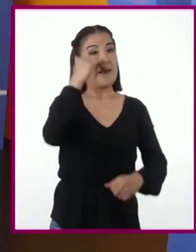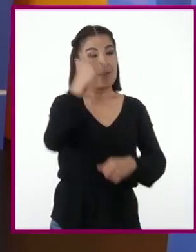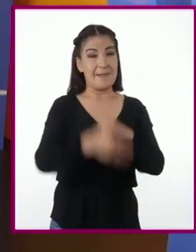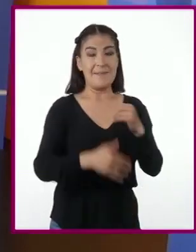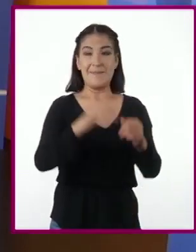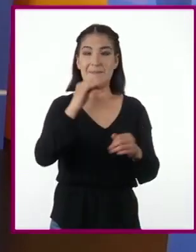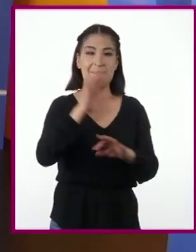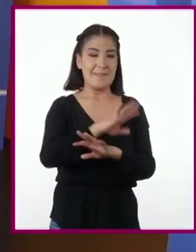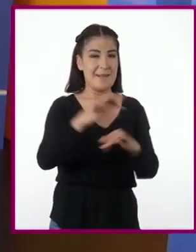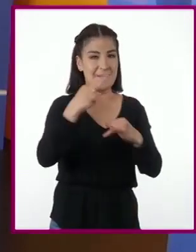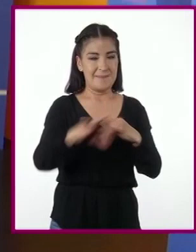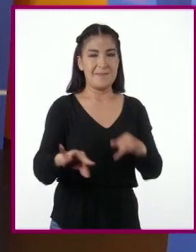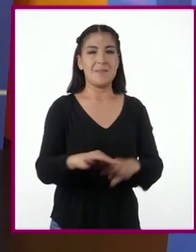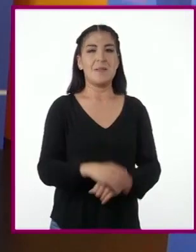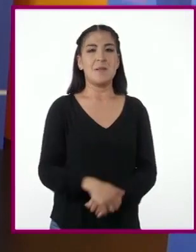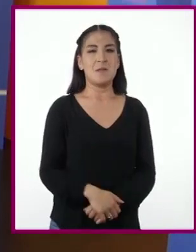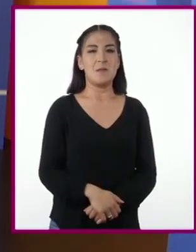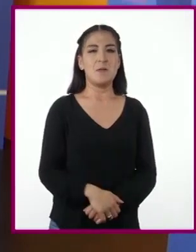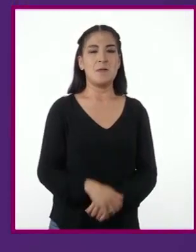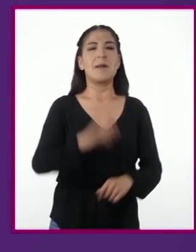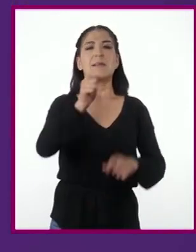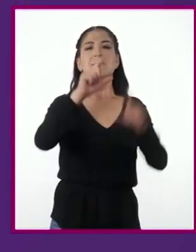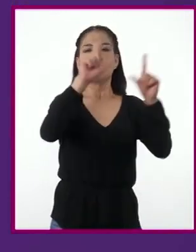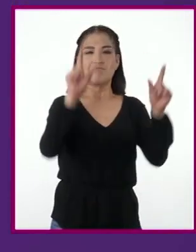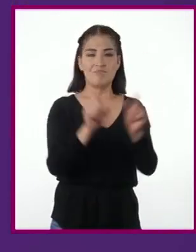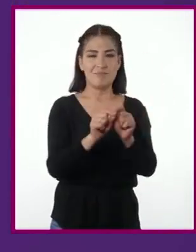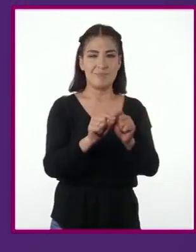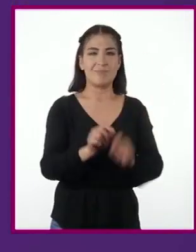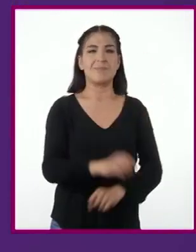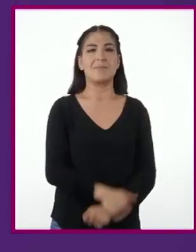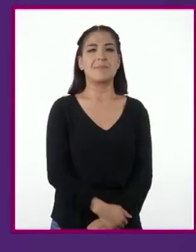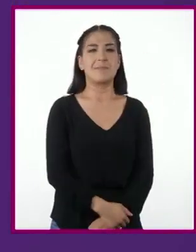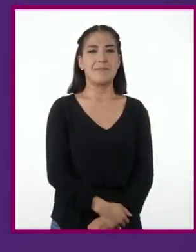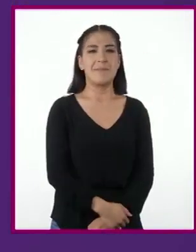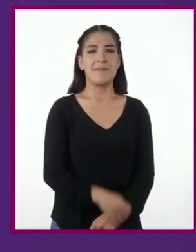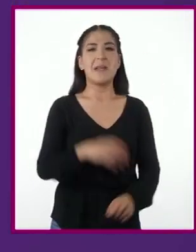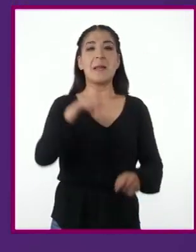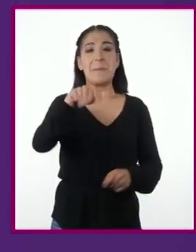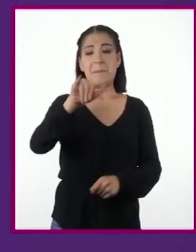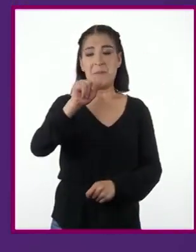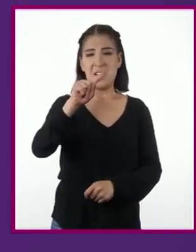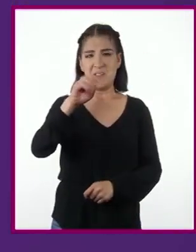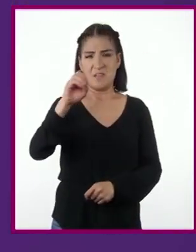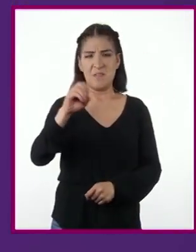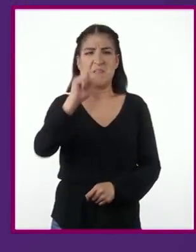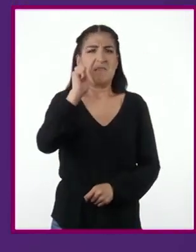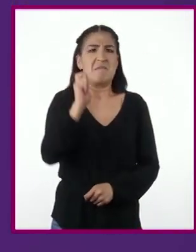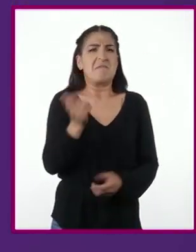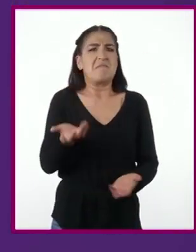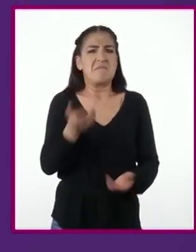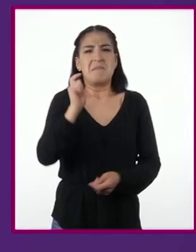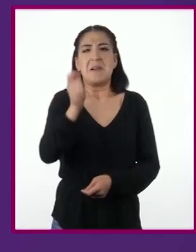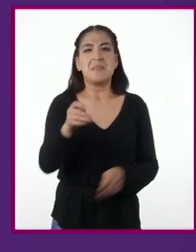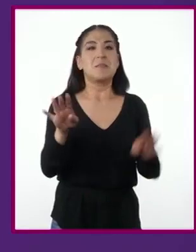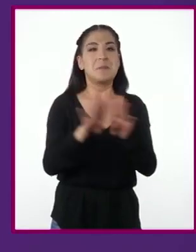Finalmente, la conclusión. Los mitos, entonces,